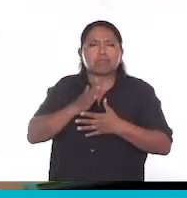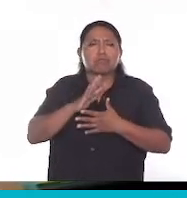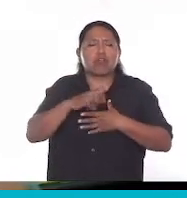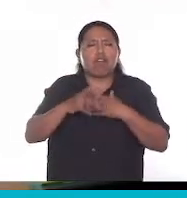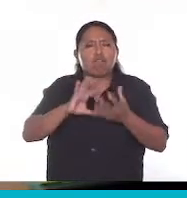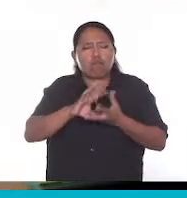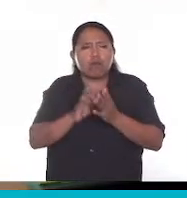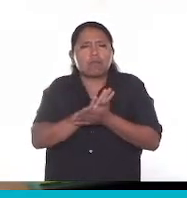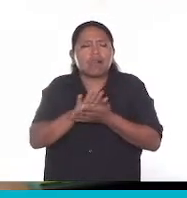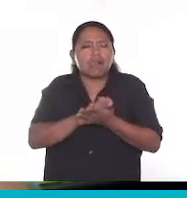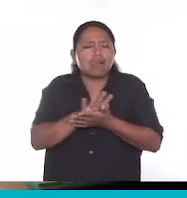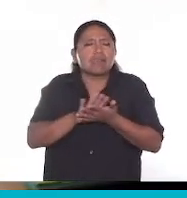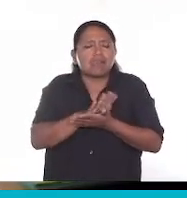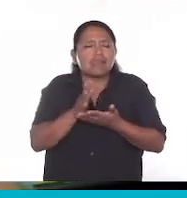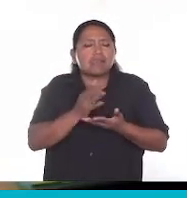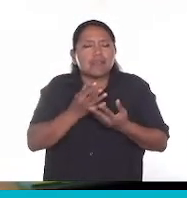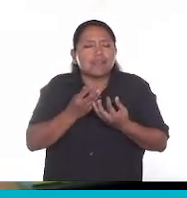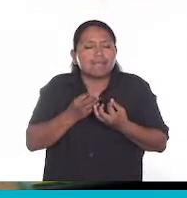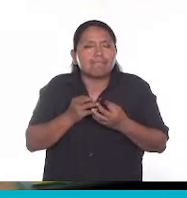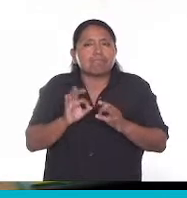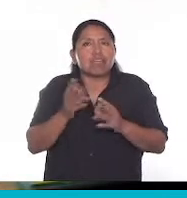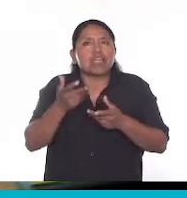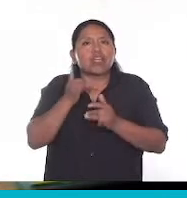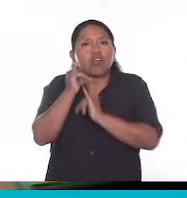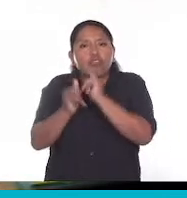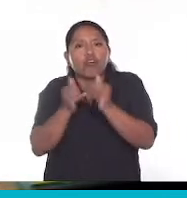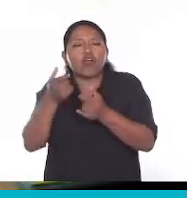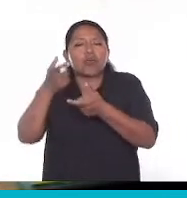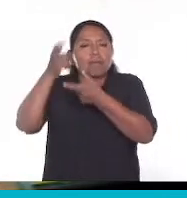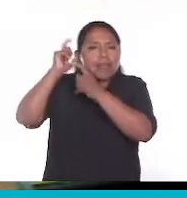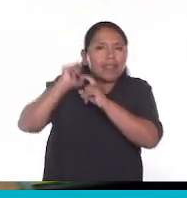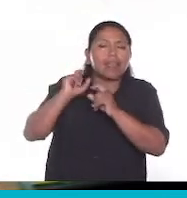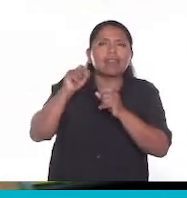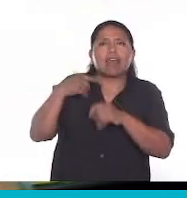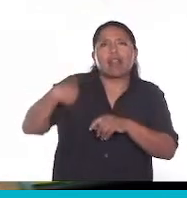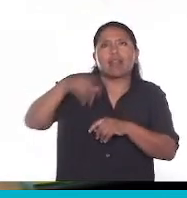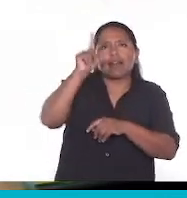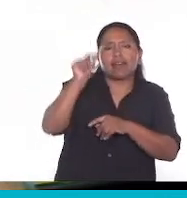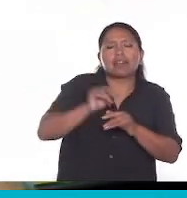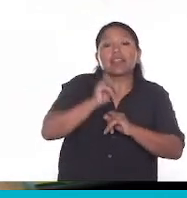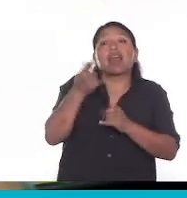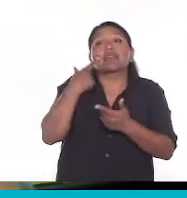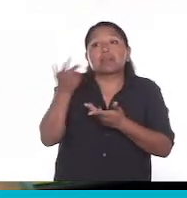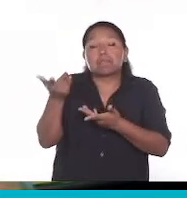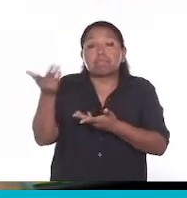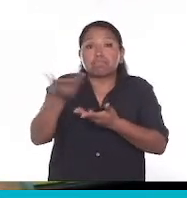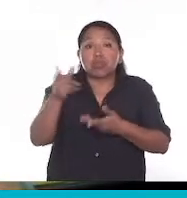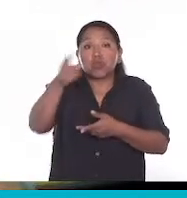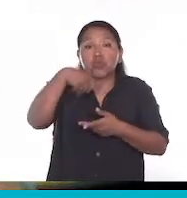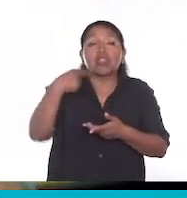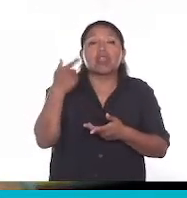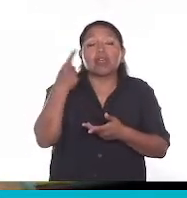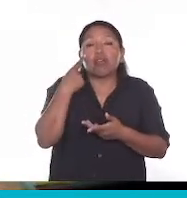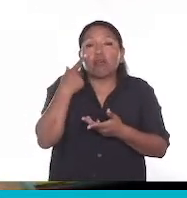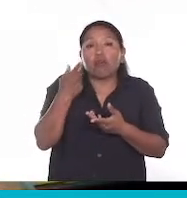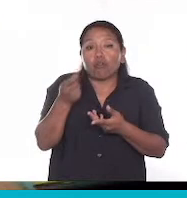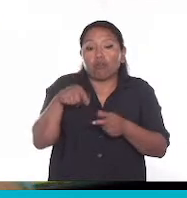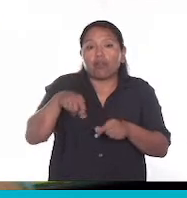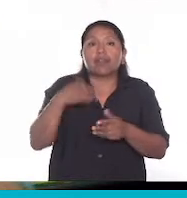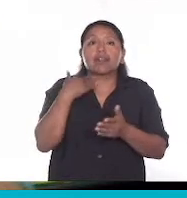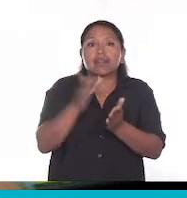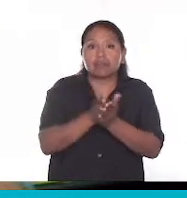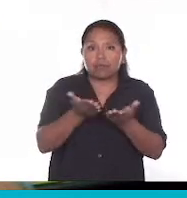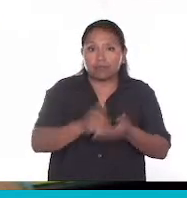Entonces va contando su experiencia en todo el país y bueno, invito a todos a que conozcan este libro. Más allá